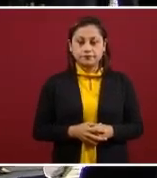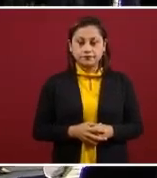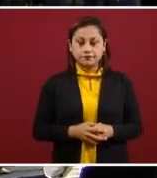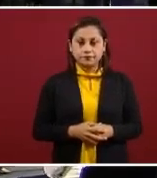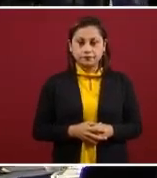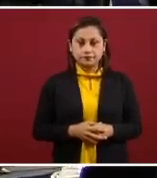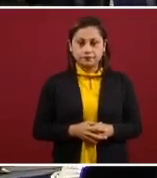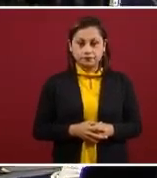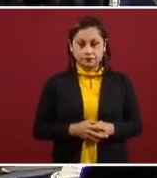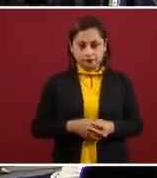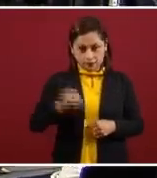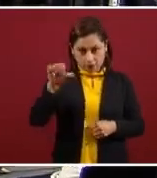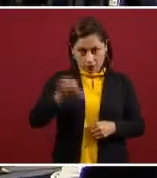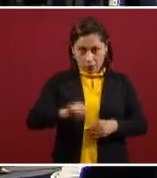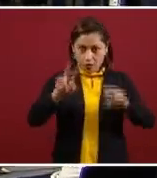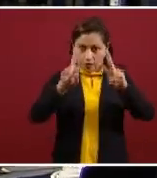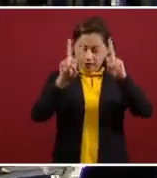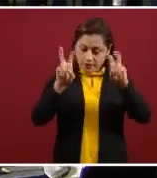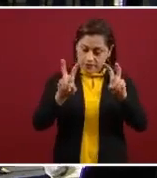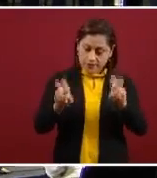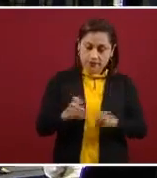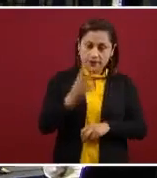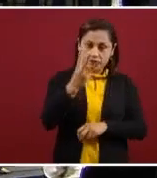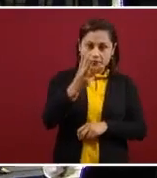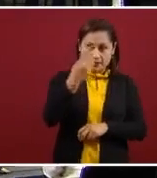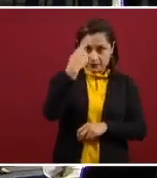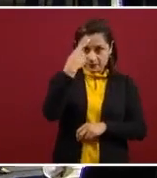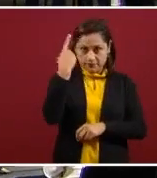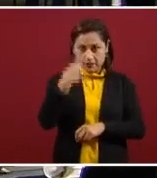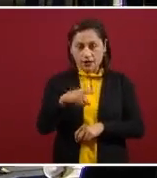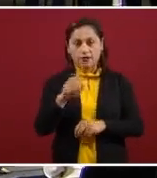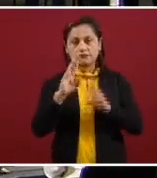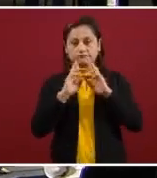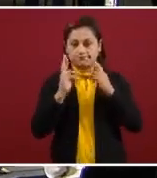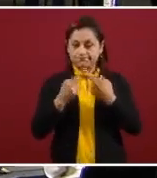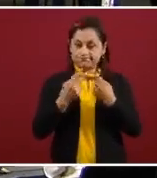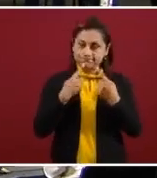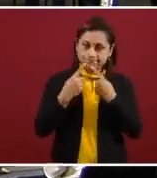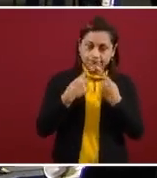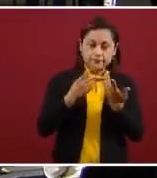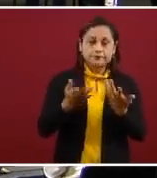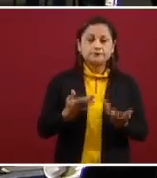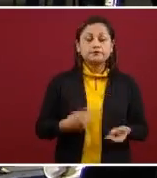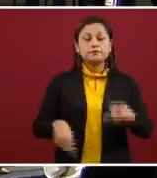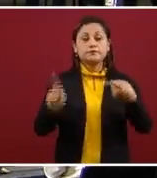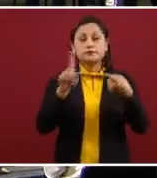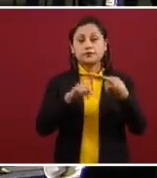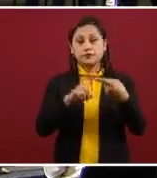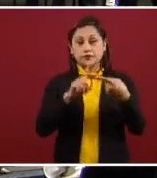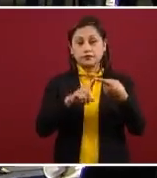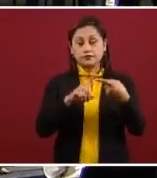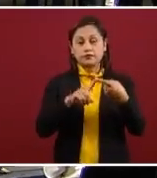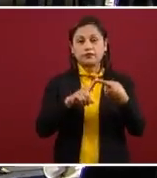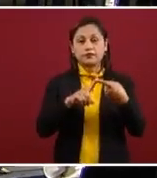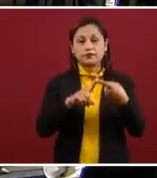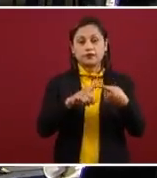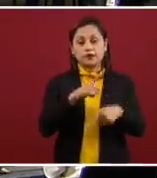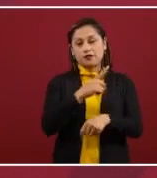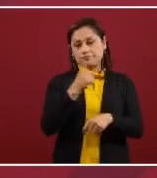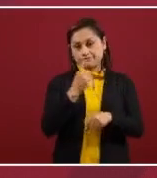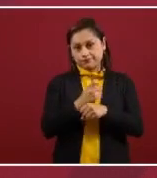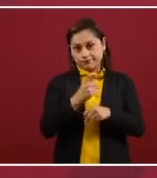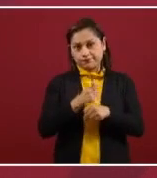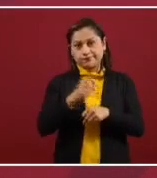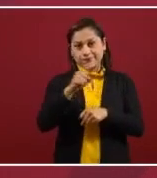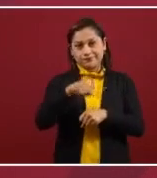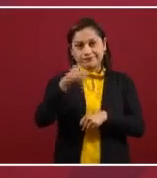tratar tres temas. El primero, como todos los lunes, el quién es quién en los